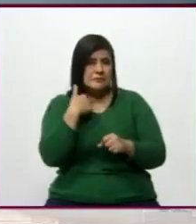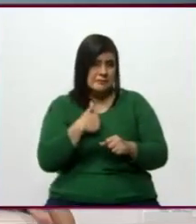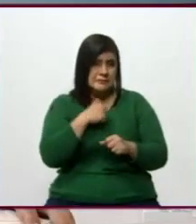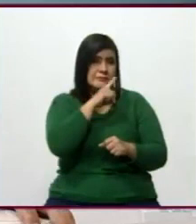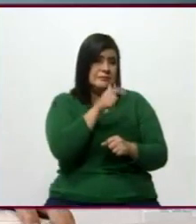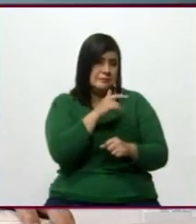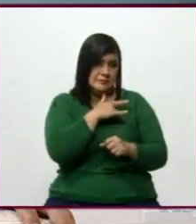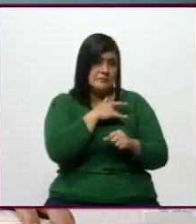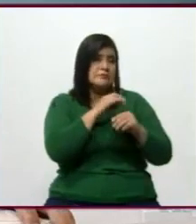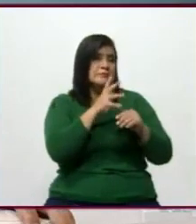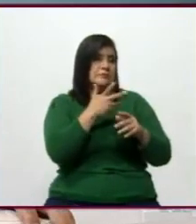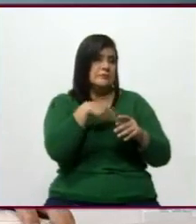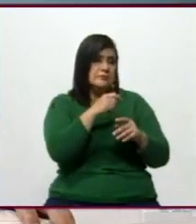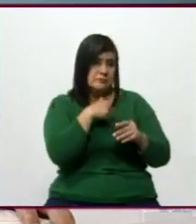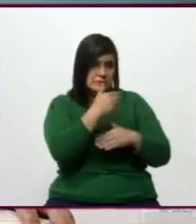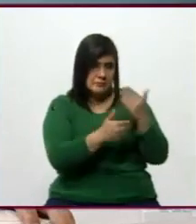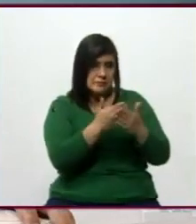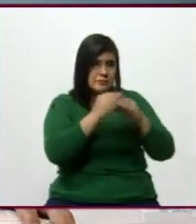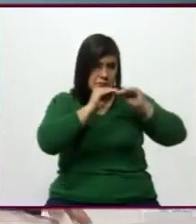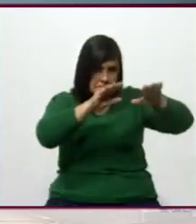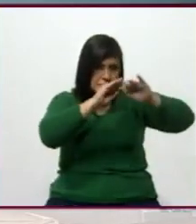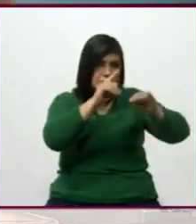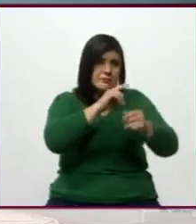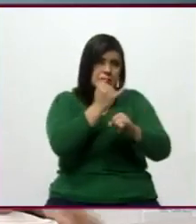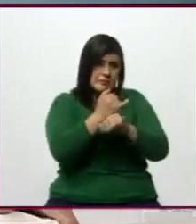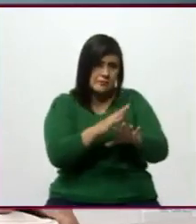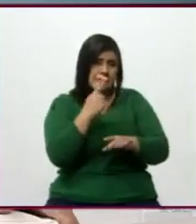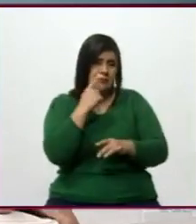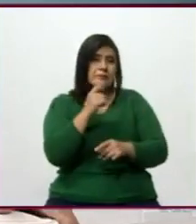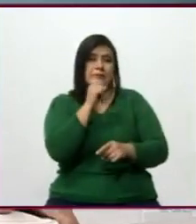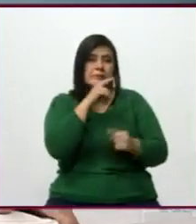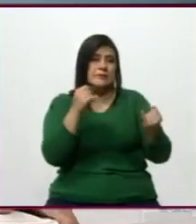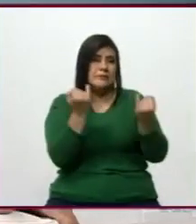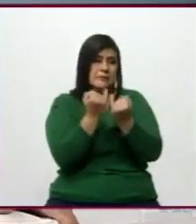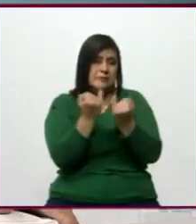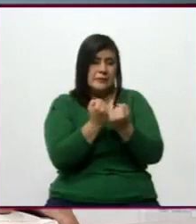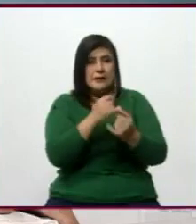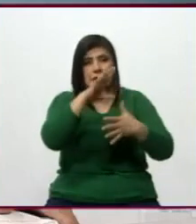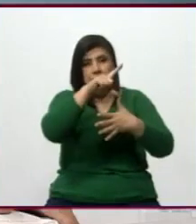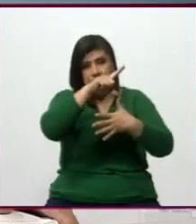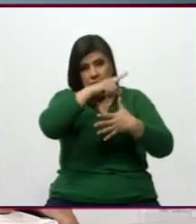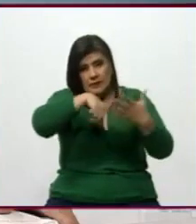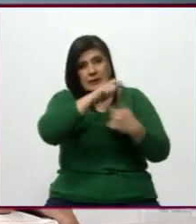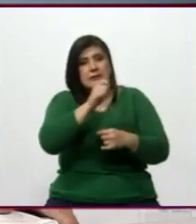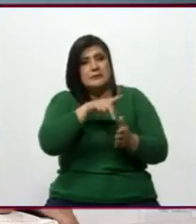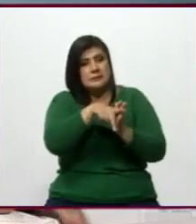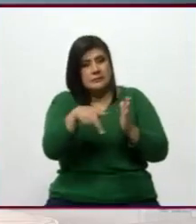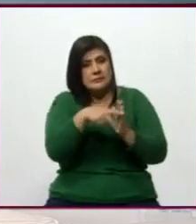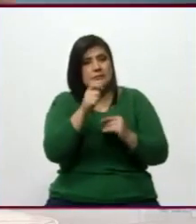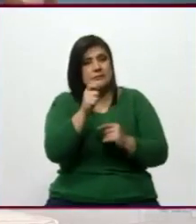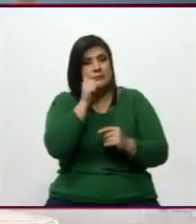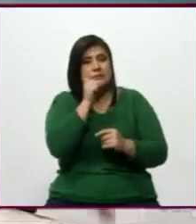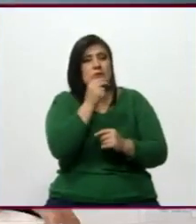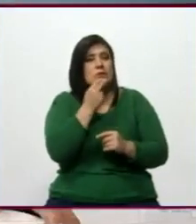pues eso le damos este servicio entonces bueno también en américa latina los periódicos utilizan este pues muchos de los